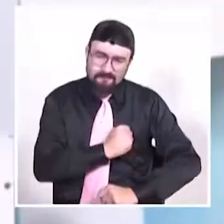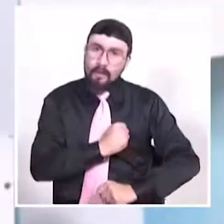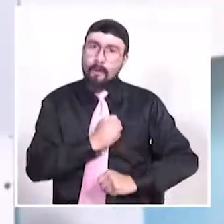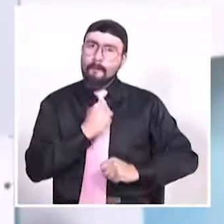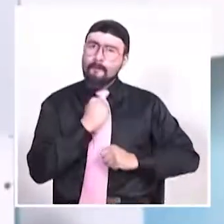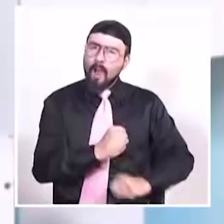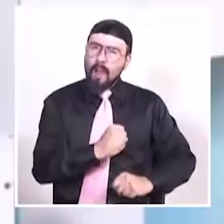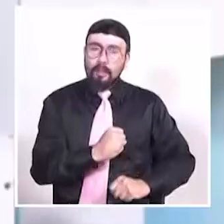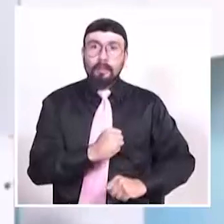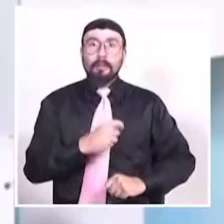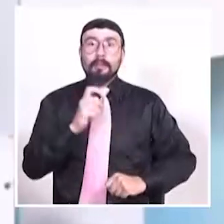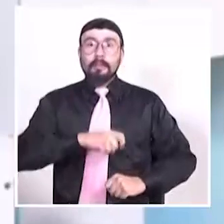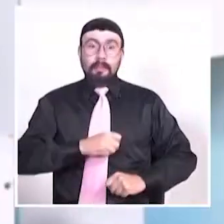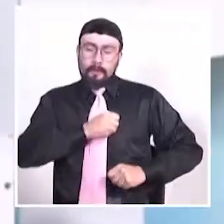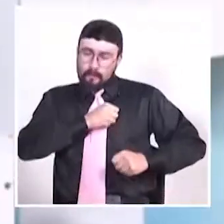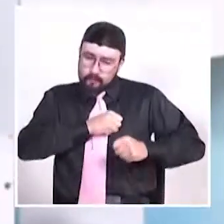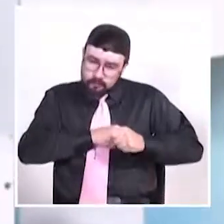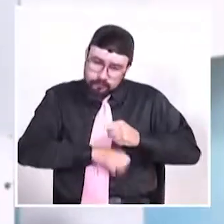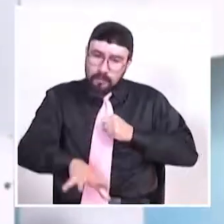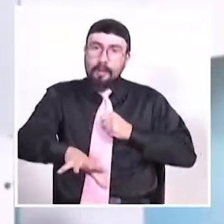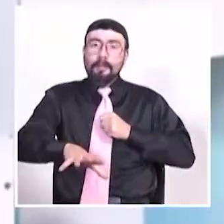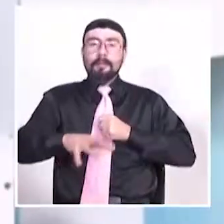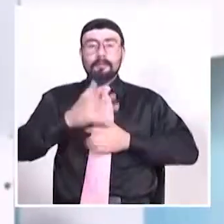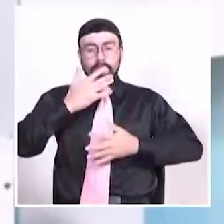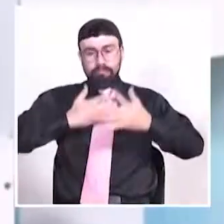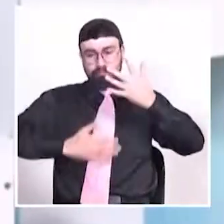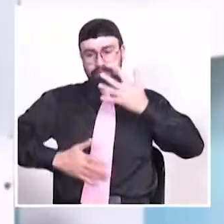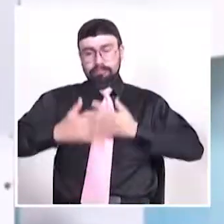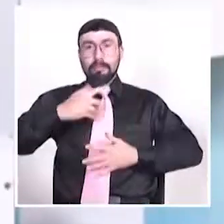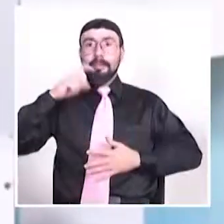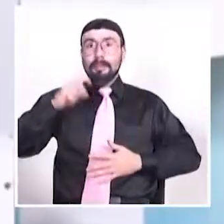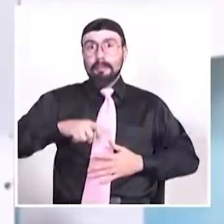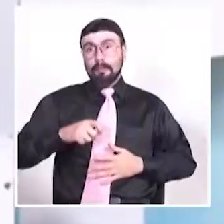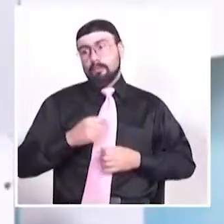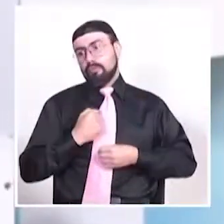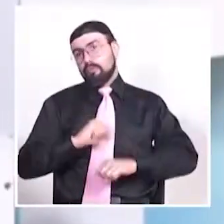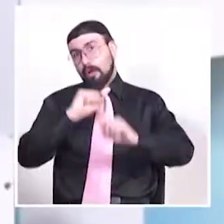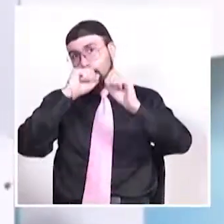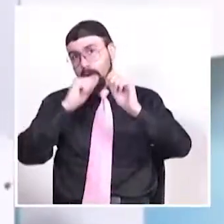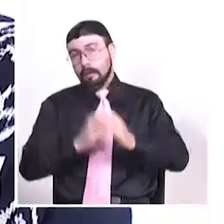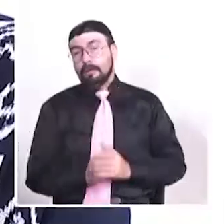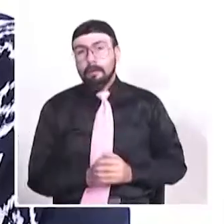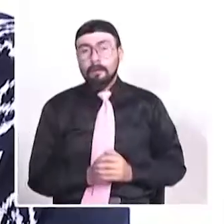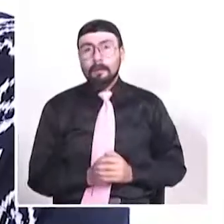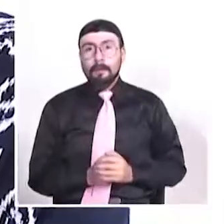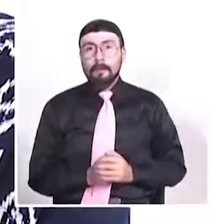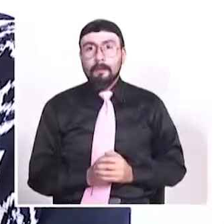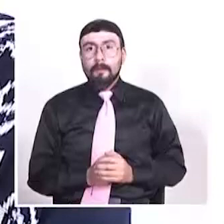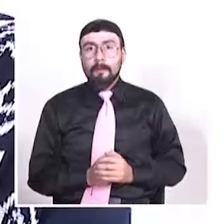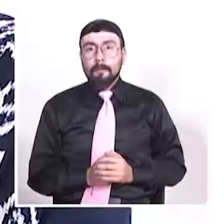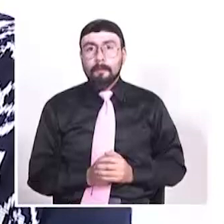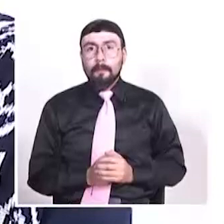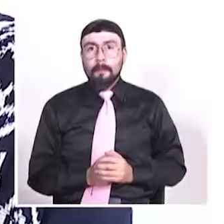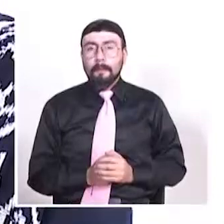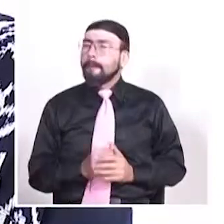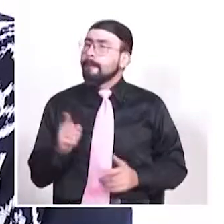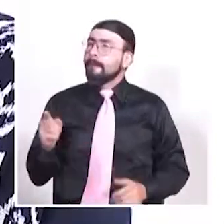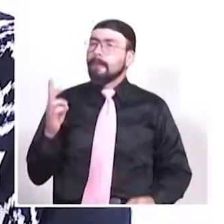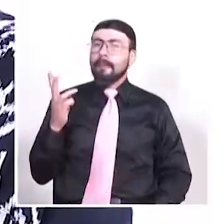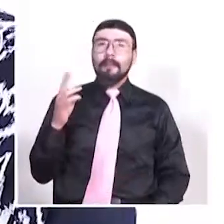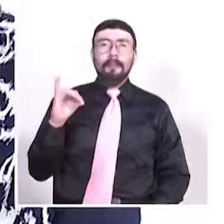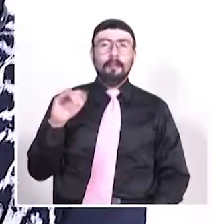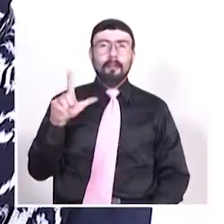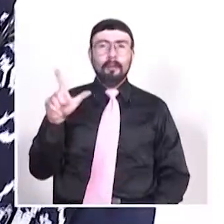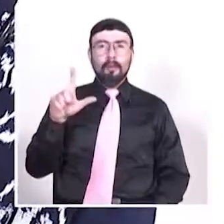fuerte para poder desplazar esa sangre a través de los vasos a llegar a los órganos vitales. Qué bien. Nos pregunta Wilson